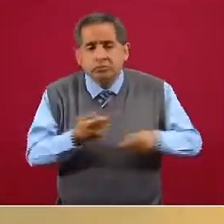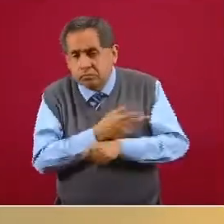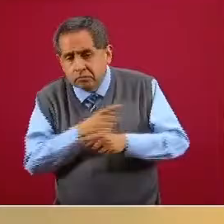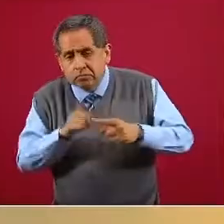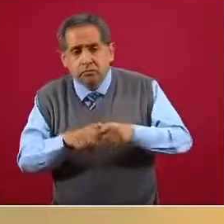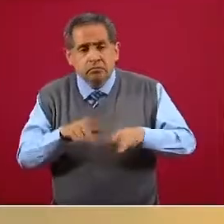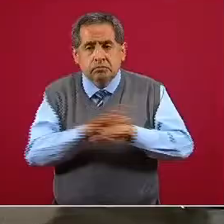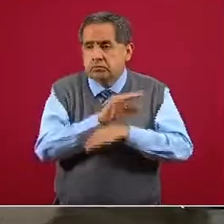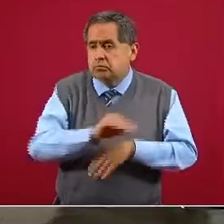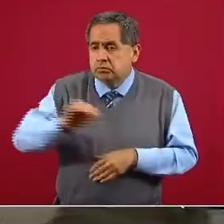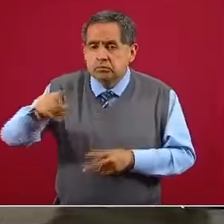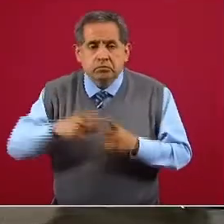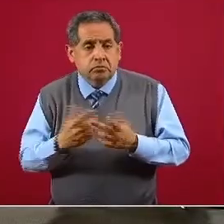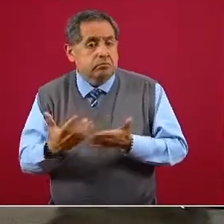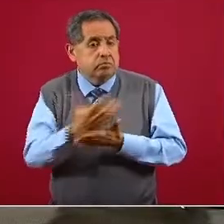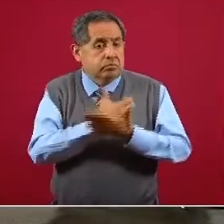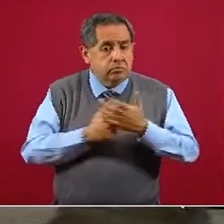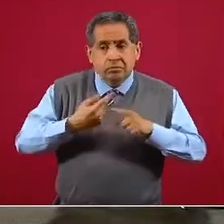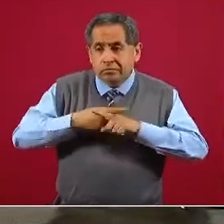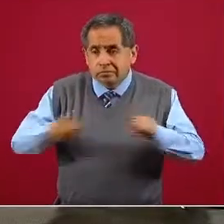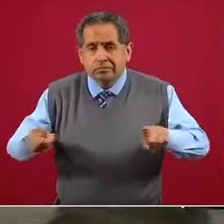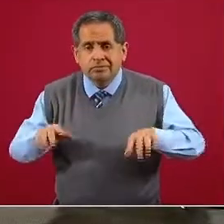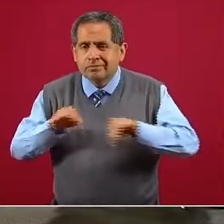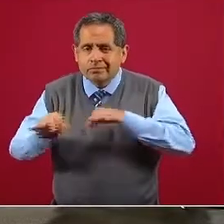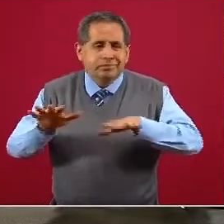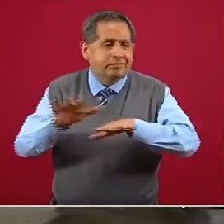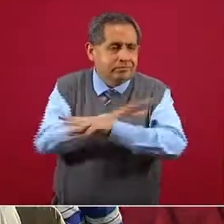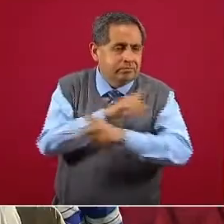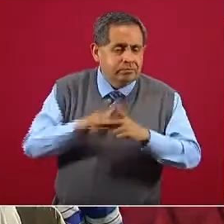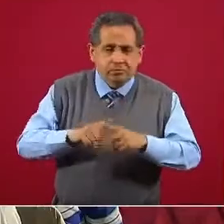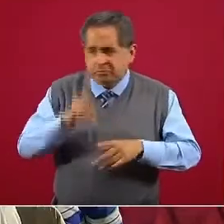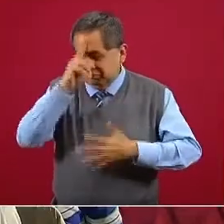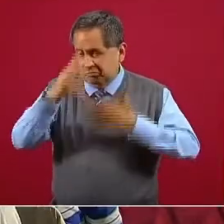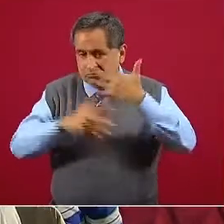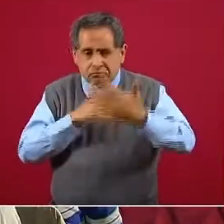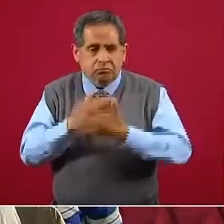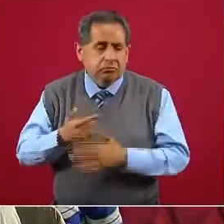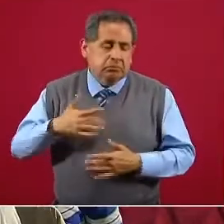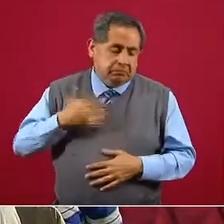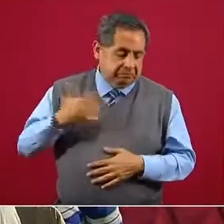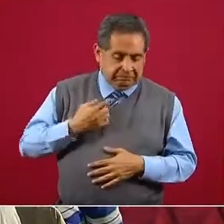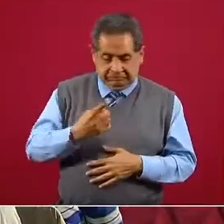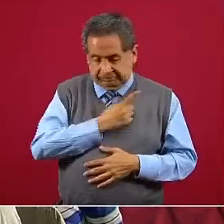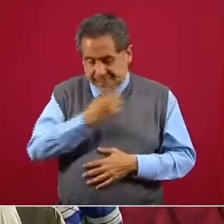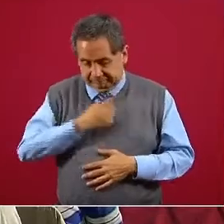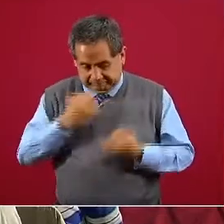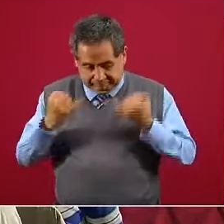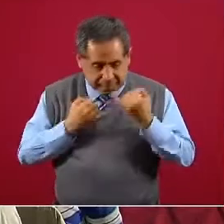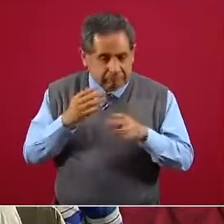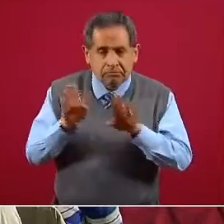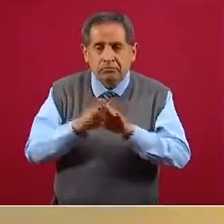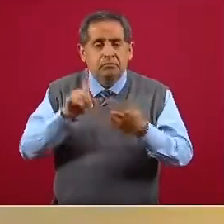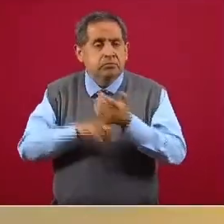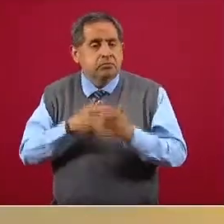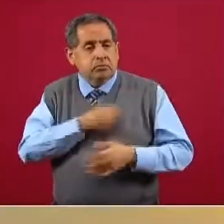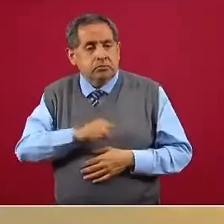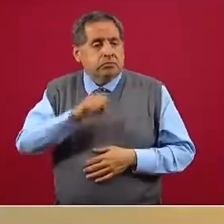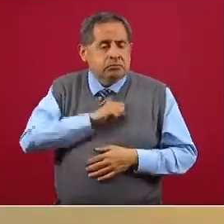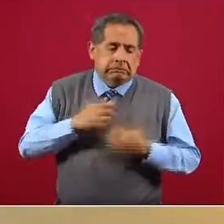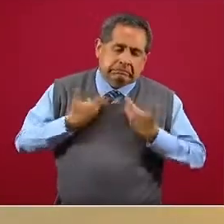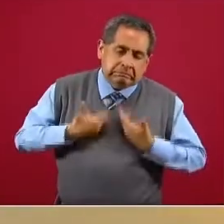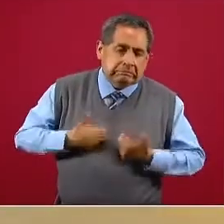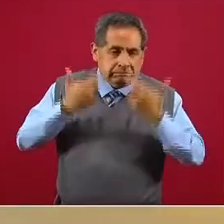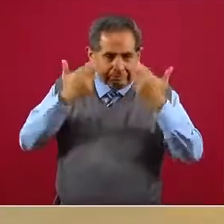en ocupación e ingresos, violencia, soledad y agresiones, efectos de la pandemia en la salud, en la nutrición y